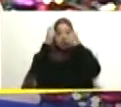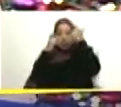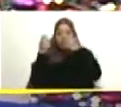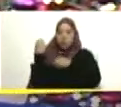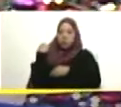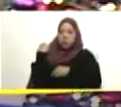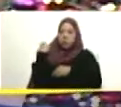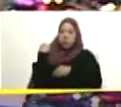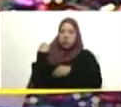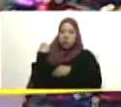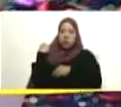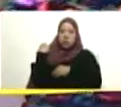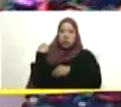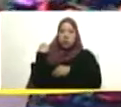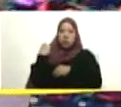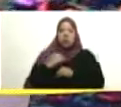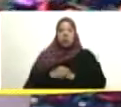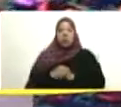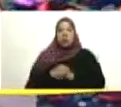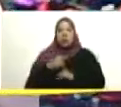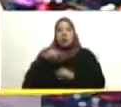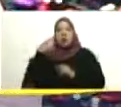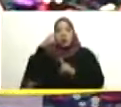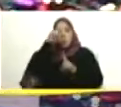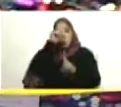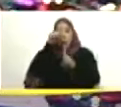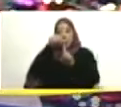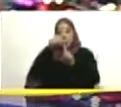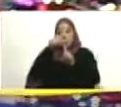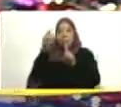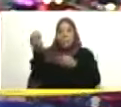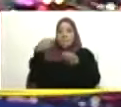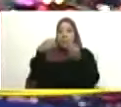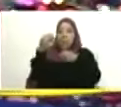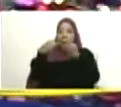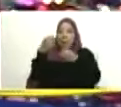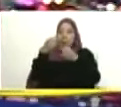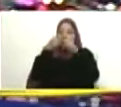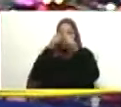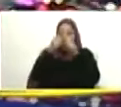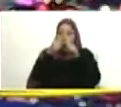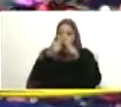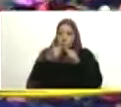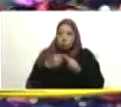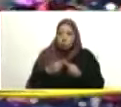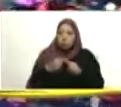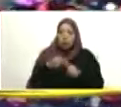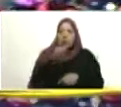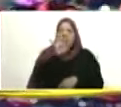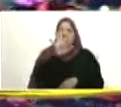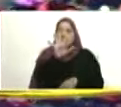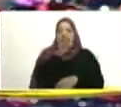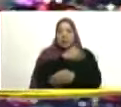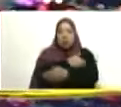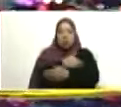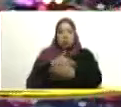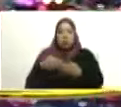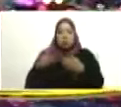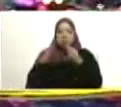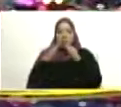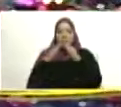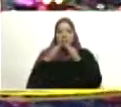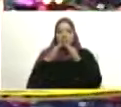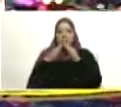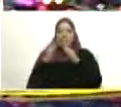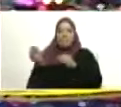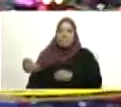Y después yo alargué la meta, la acrecenté, 5 millones de viviendas, dije, o